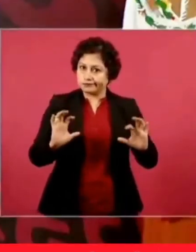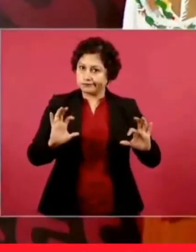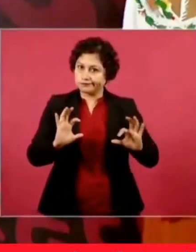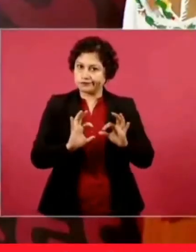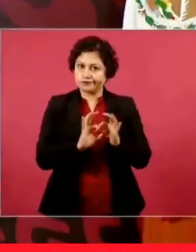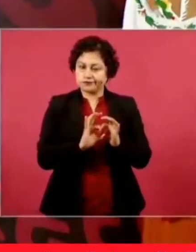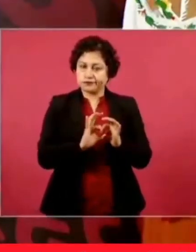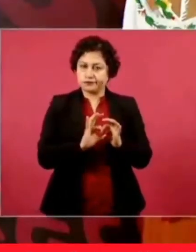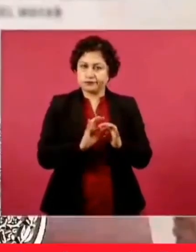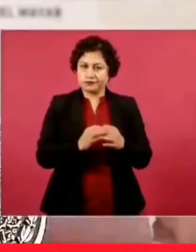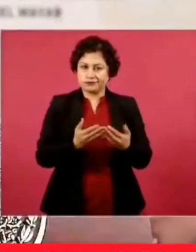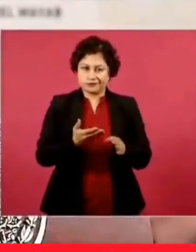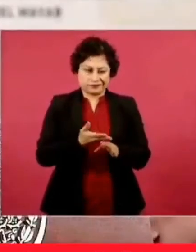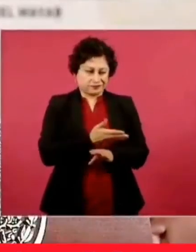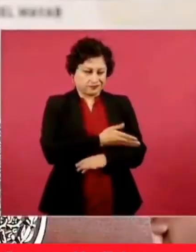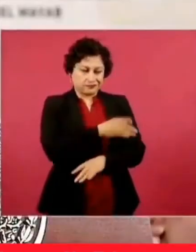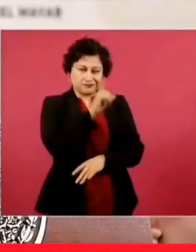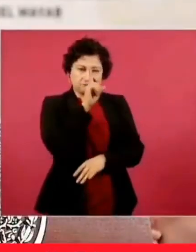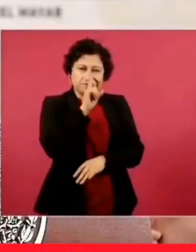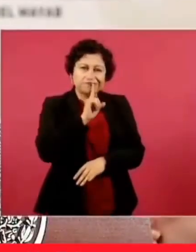No es cierto.